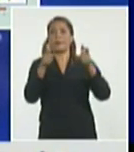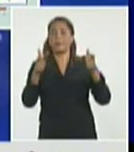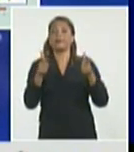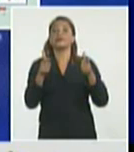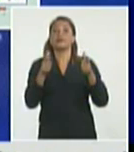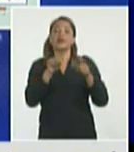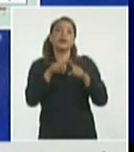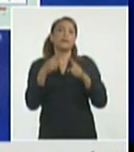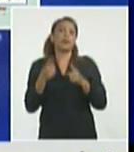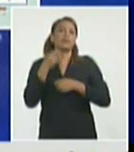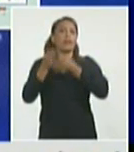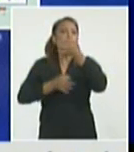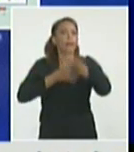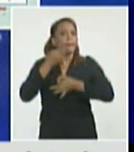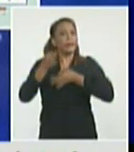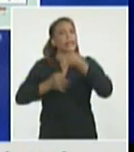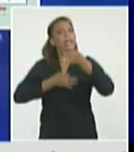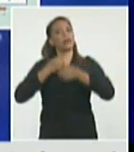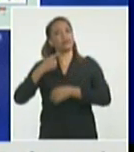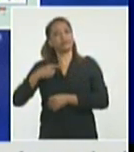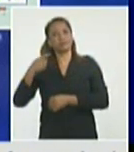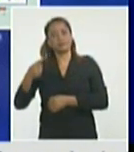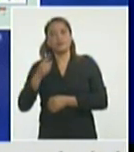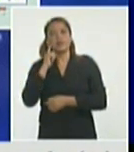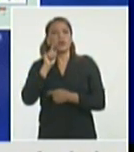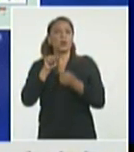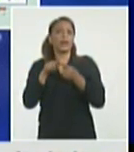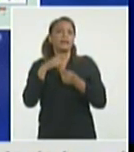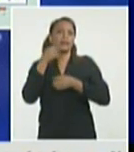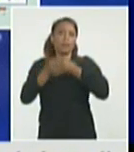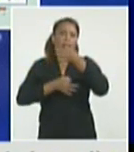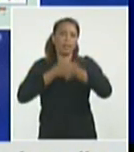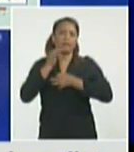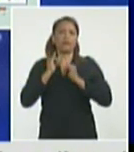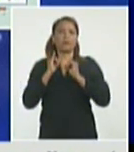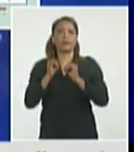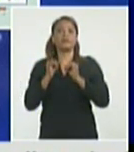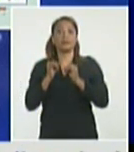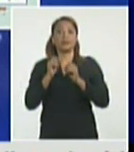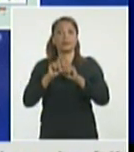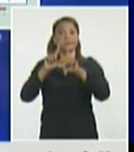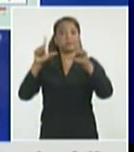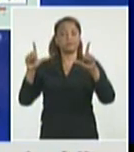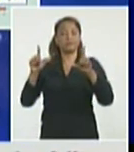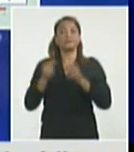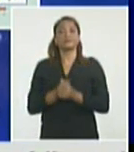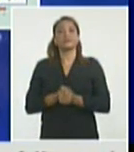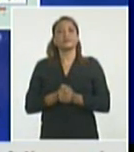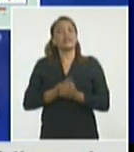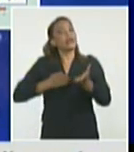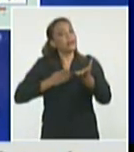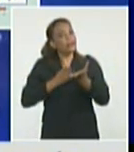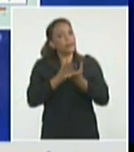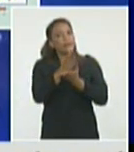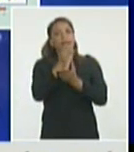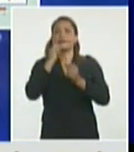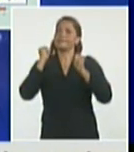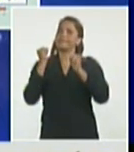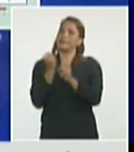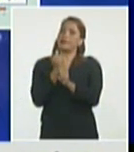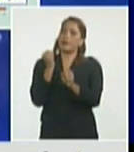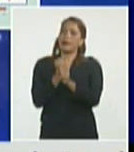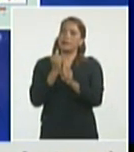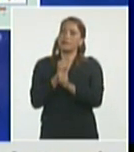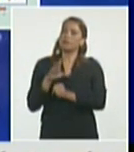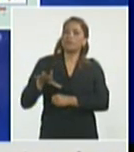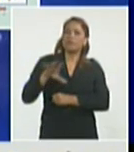eso, yo insisto, y el objetivo de esta representación, hay que trabajar en toda la provincia. Hay que